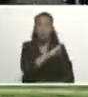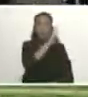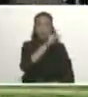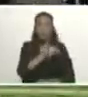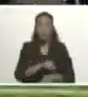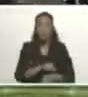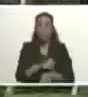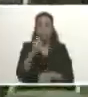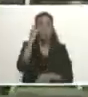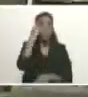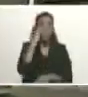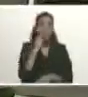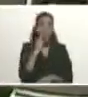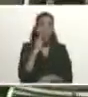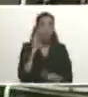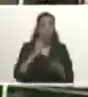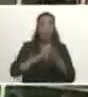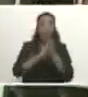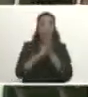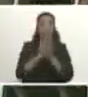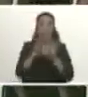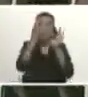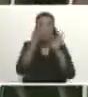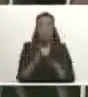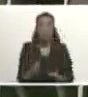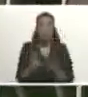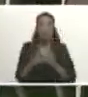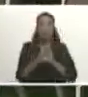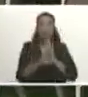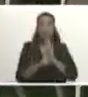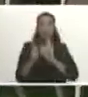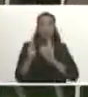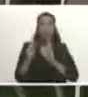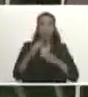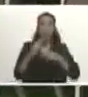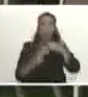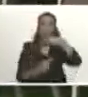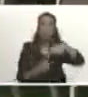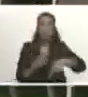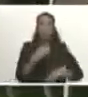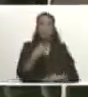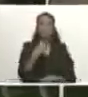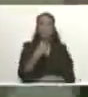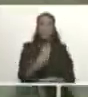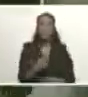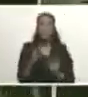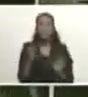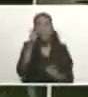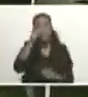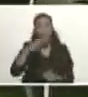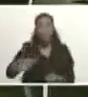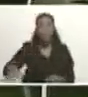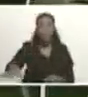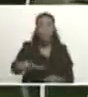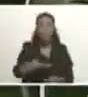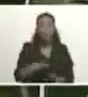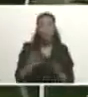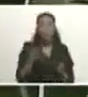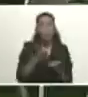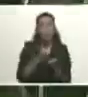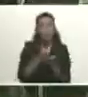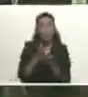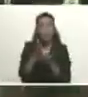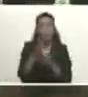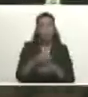Nacional Bolivariana. Juramos cumplir con la Constitución, con la Revolución Bolivariana y el pueblo, con su conducción. Canción